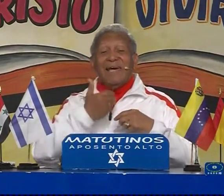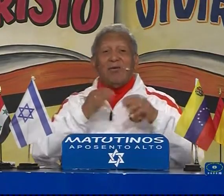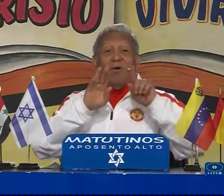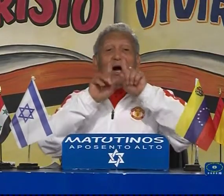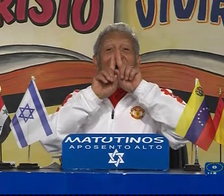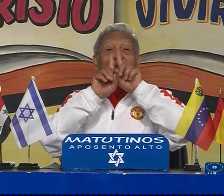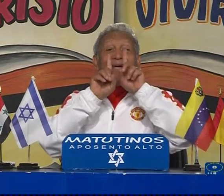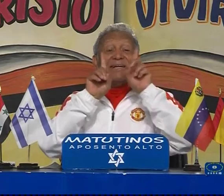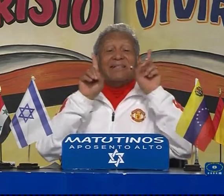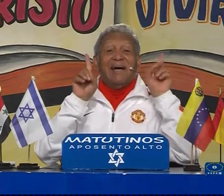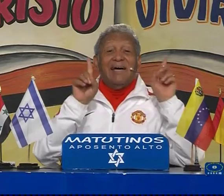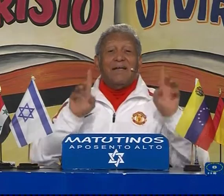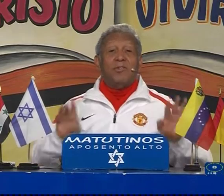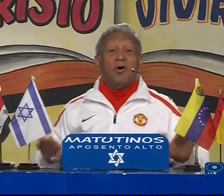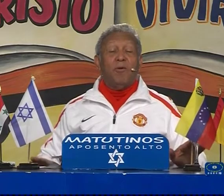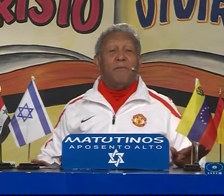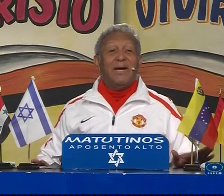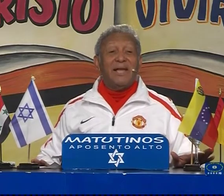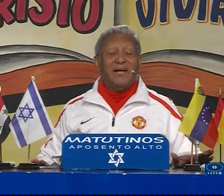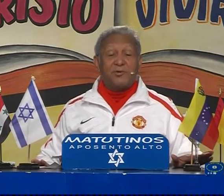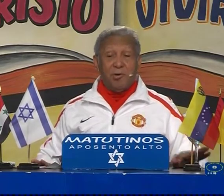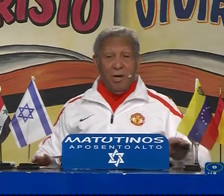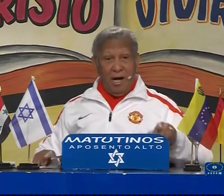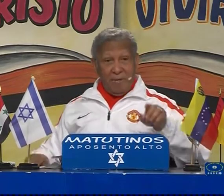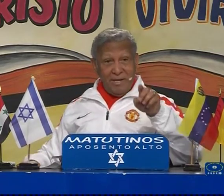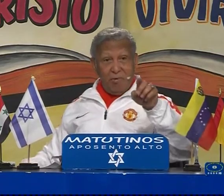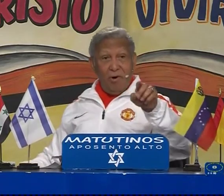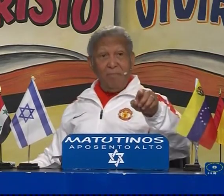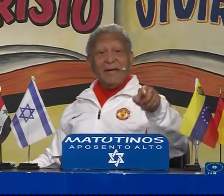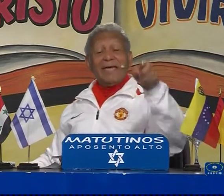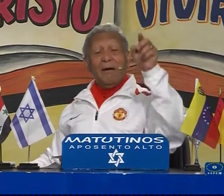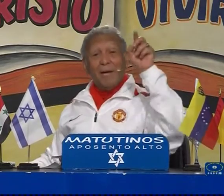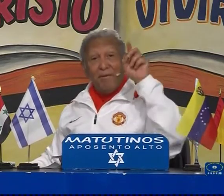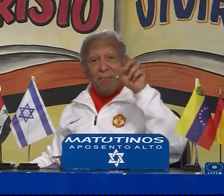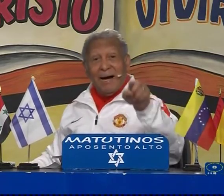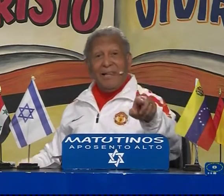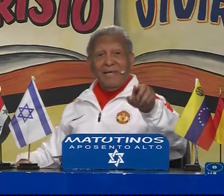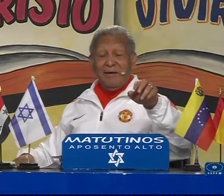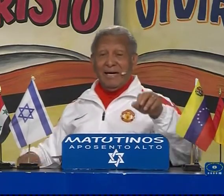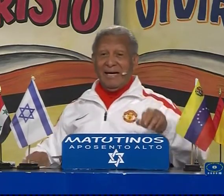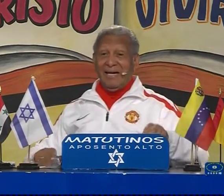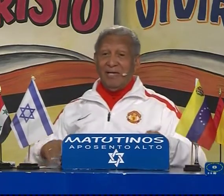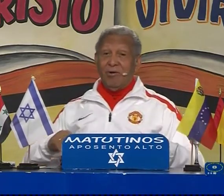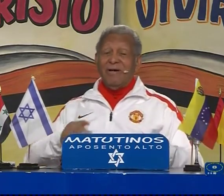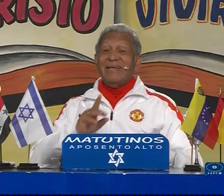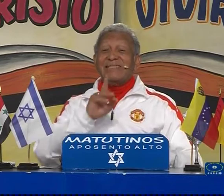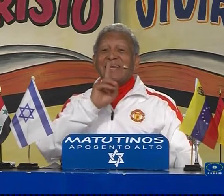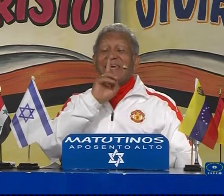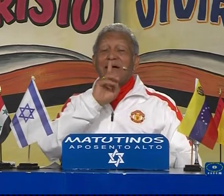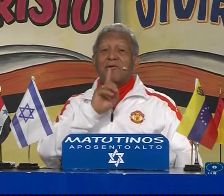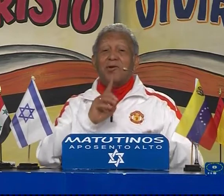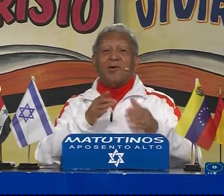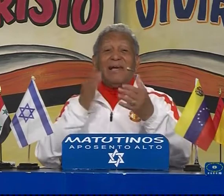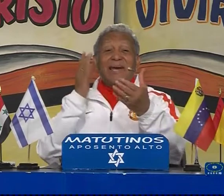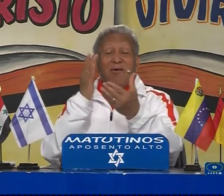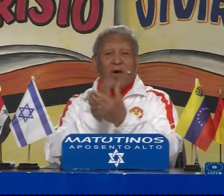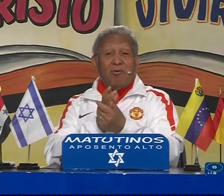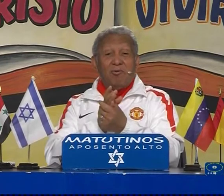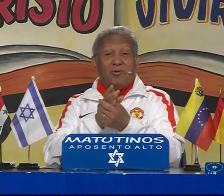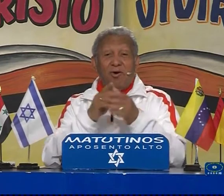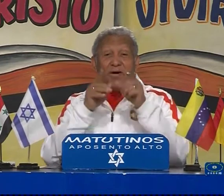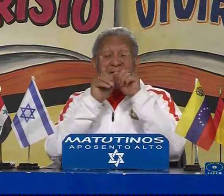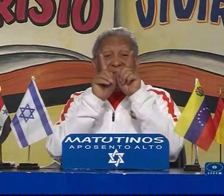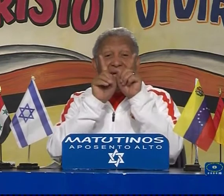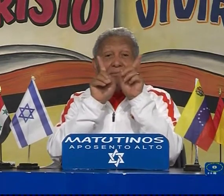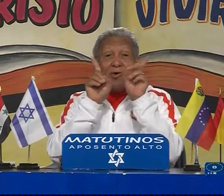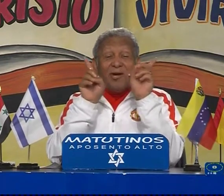la lengua abierta en 2 pedazos. Había un hombre que hablaba mal del evangelio y se le abrió la lengua en